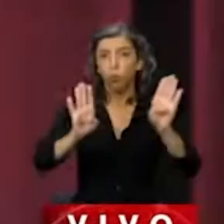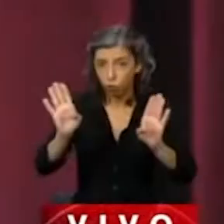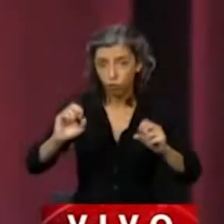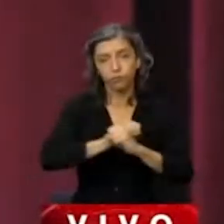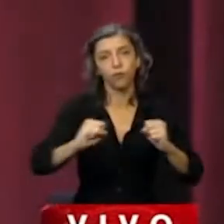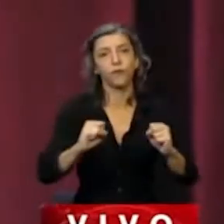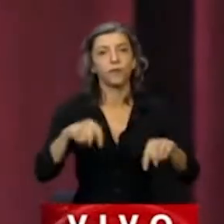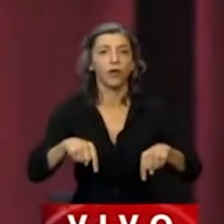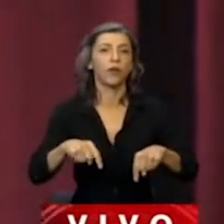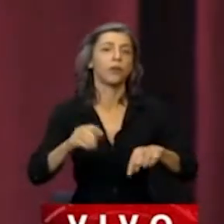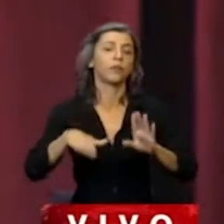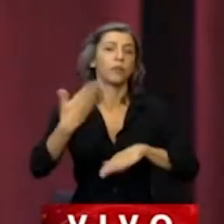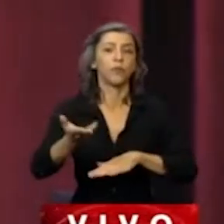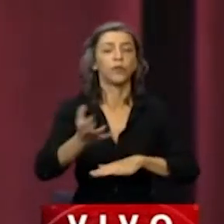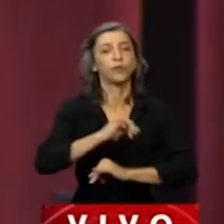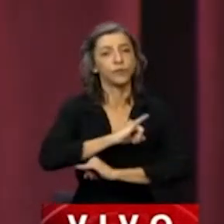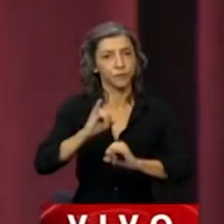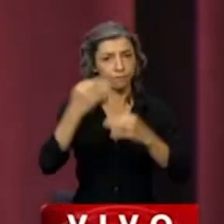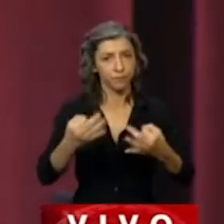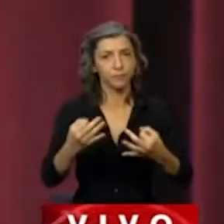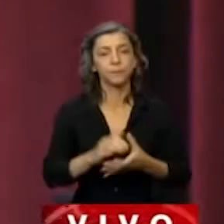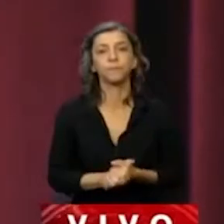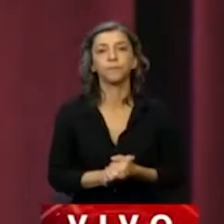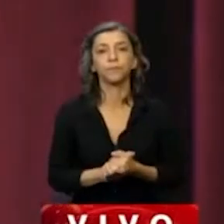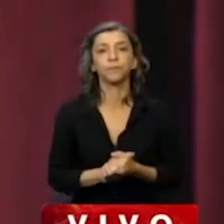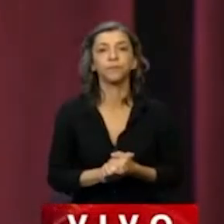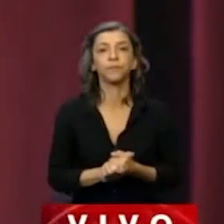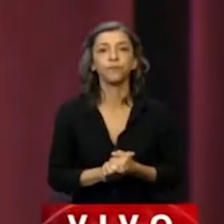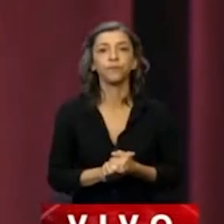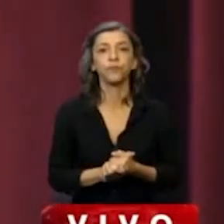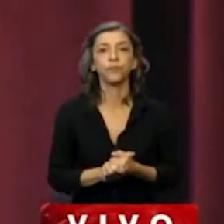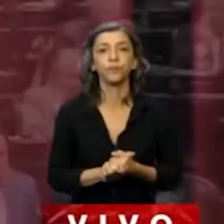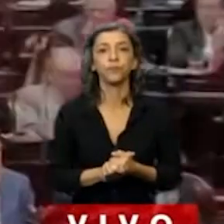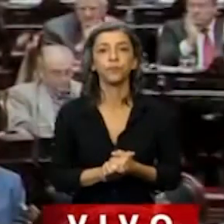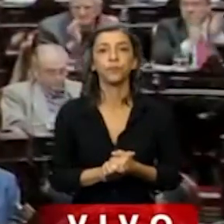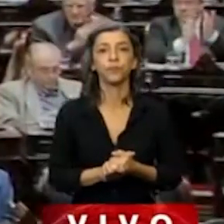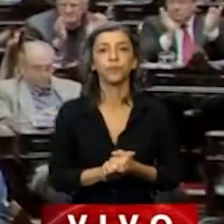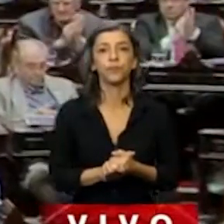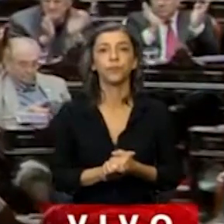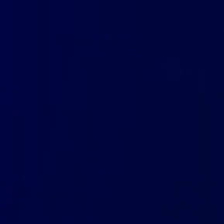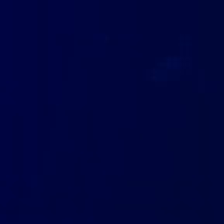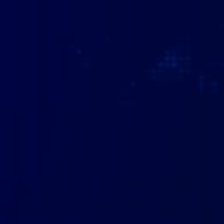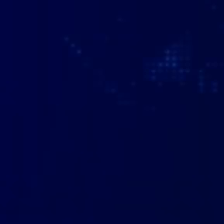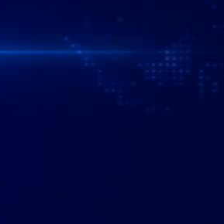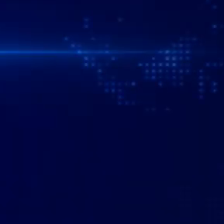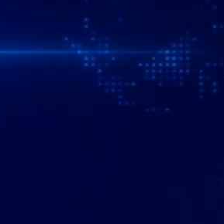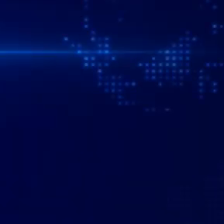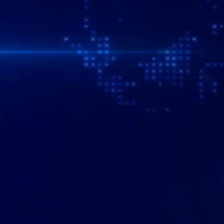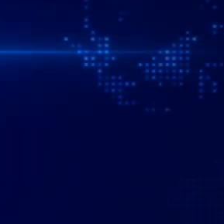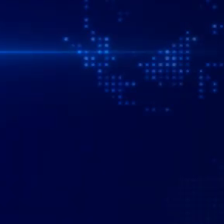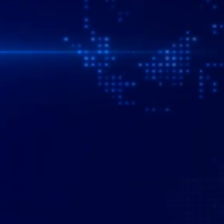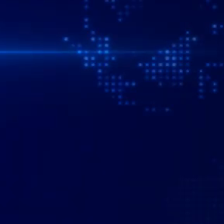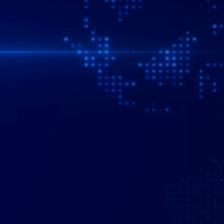Afirmativo, se harán las comunicaciones correspondientes. De conformidad.